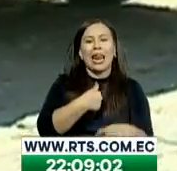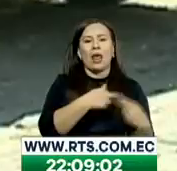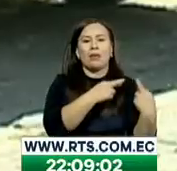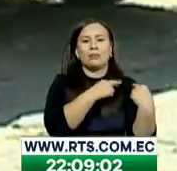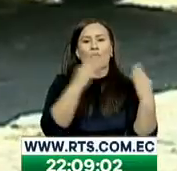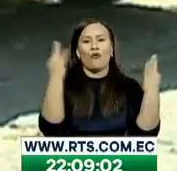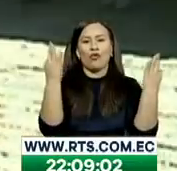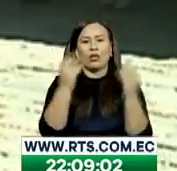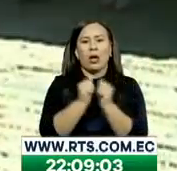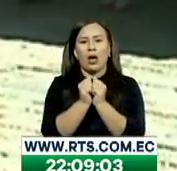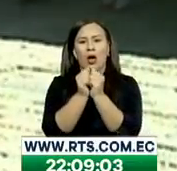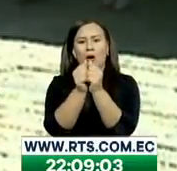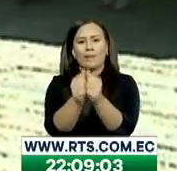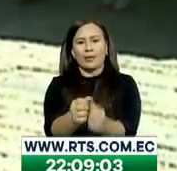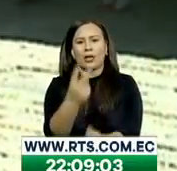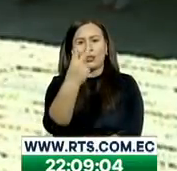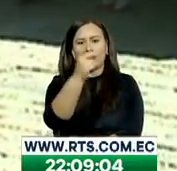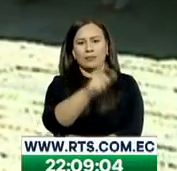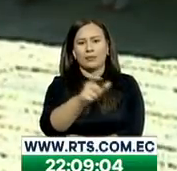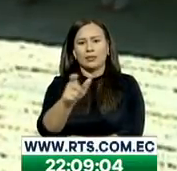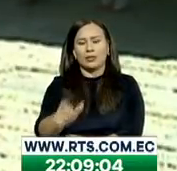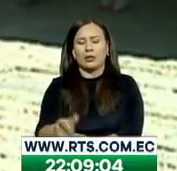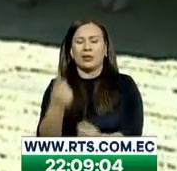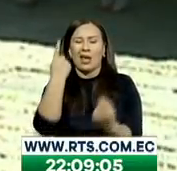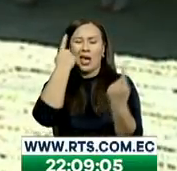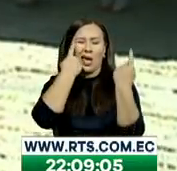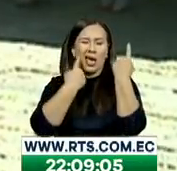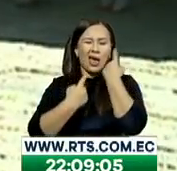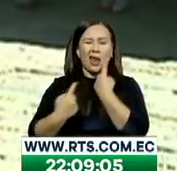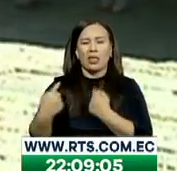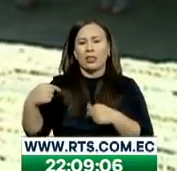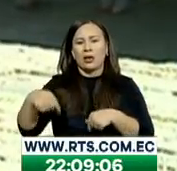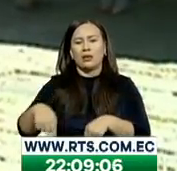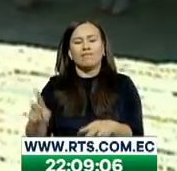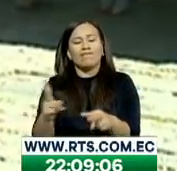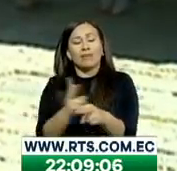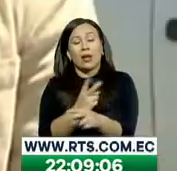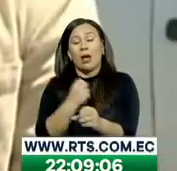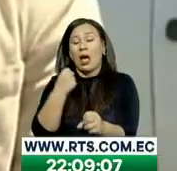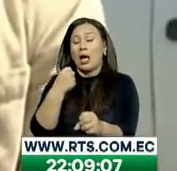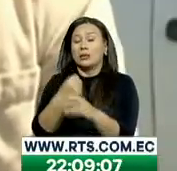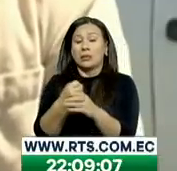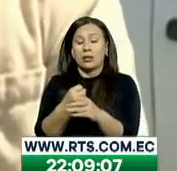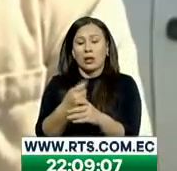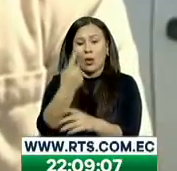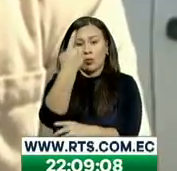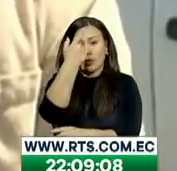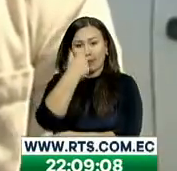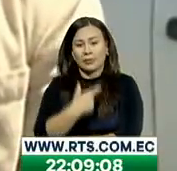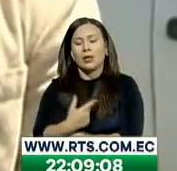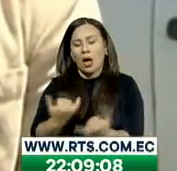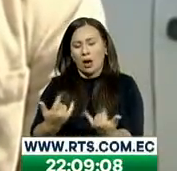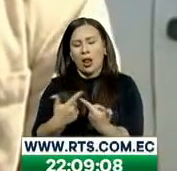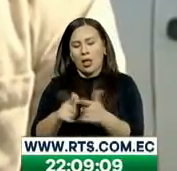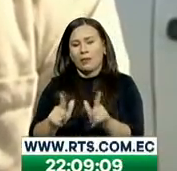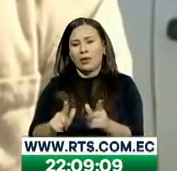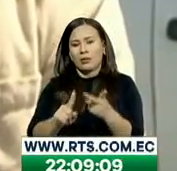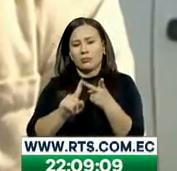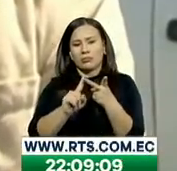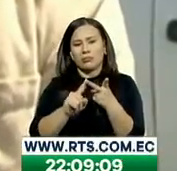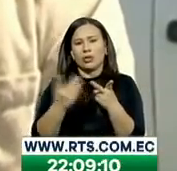dado acompañamiento a las dos personas que resultaron heridos durante este trágico accidente uno que está dado de alta y el otro se encuentra